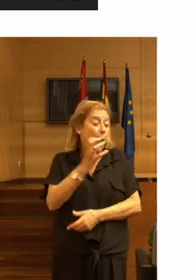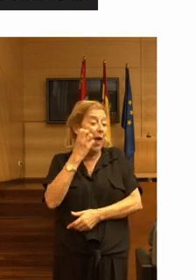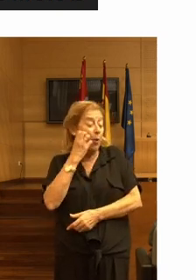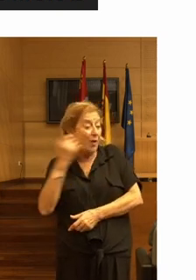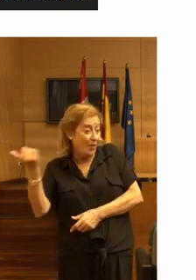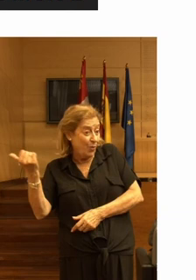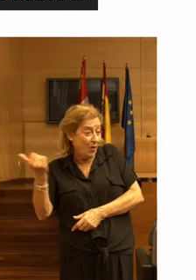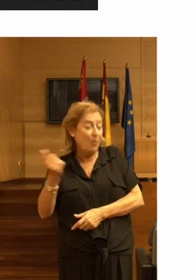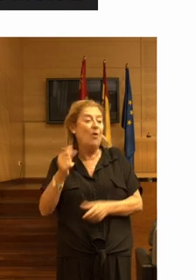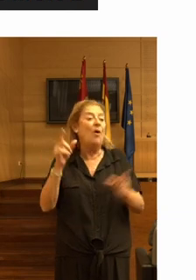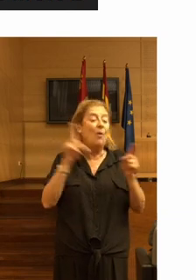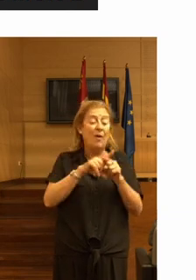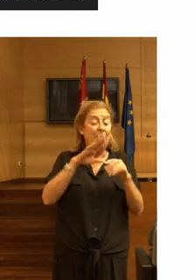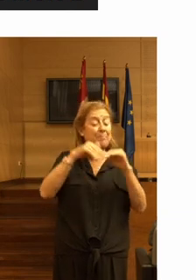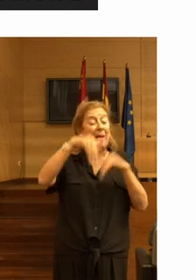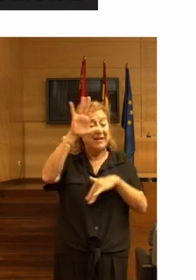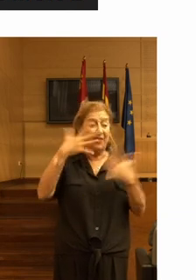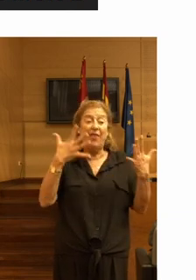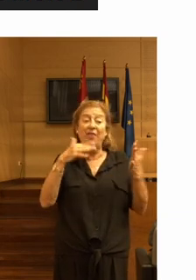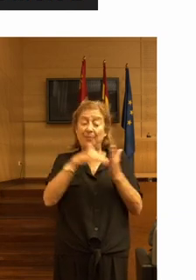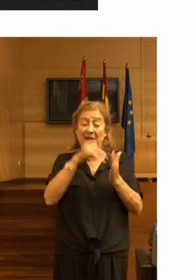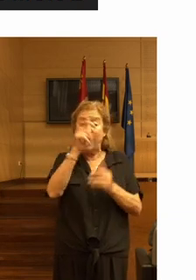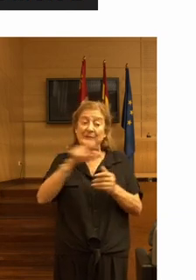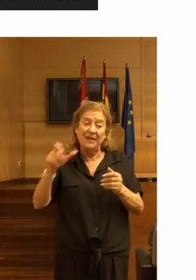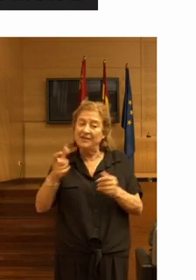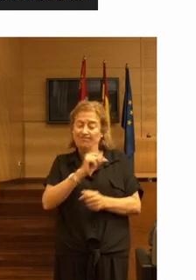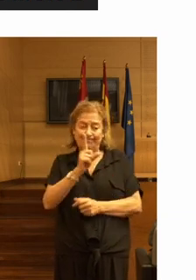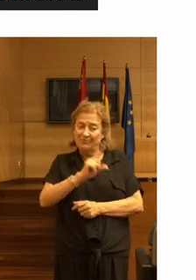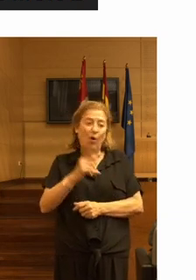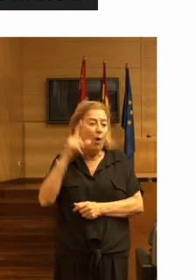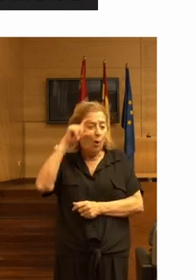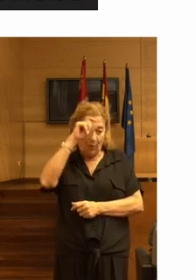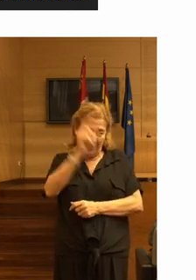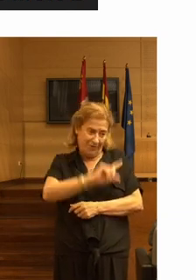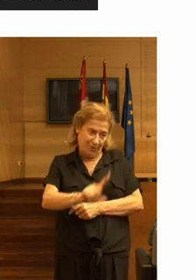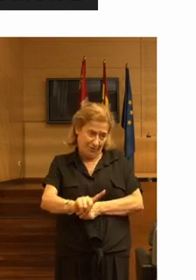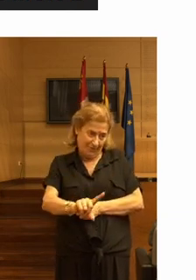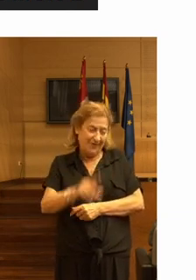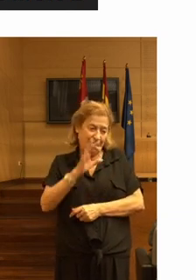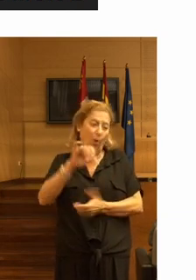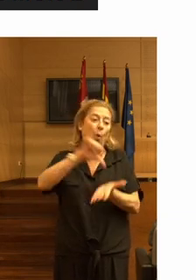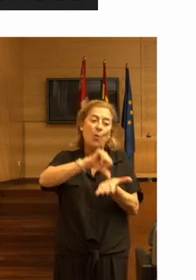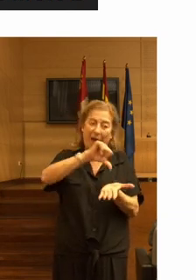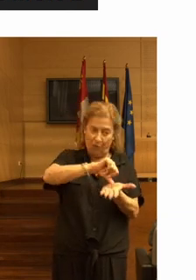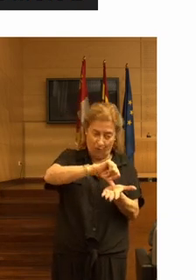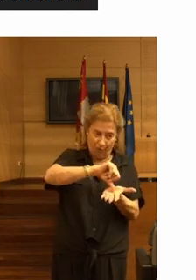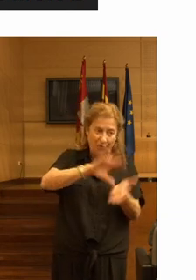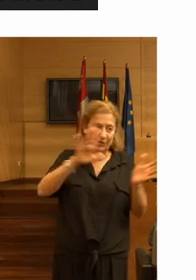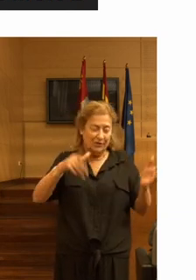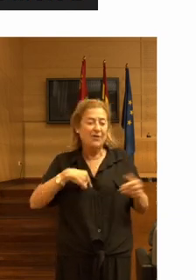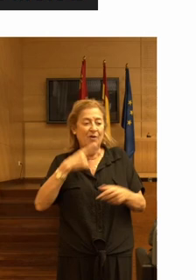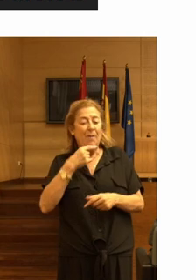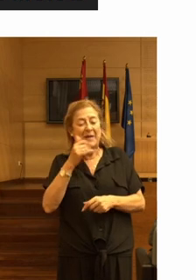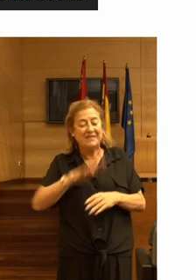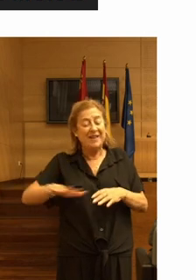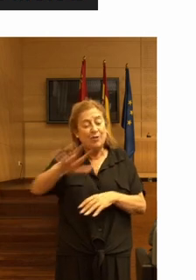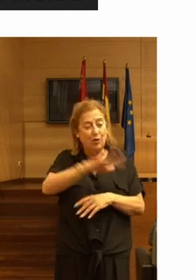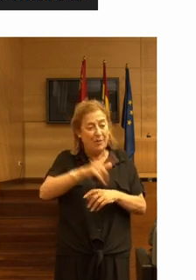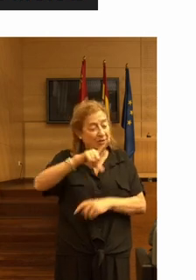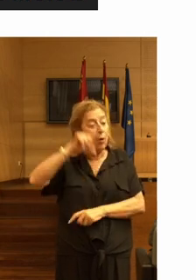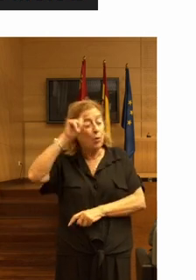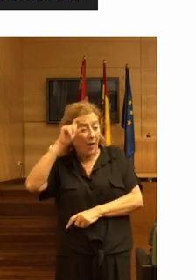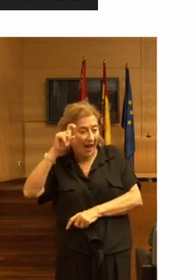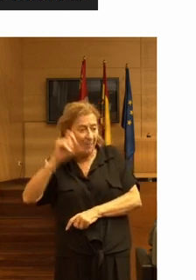Duero, al tener más de 10.000 habitantes, han sido considerados como urbano, ¿no? Entonces, yo me hubiera imaginado un entorno mucho más rural, pero vemos